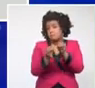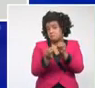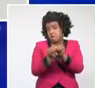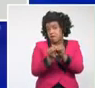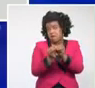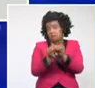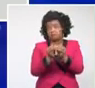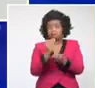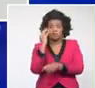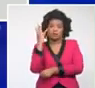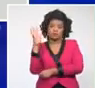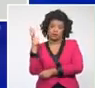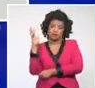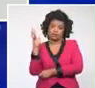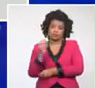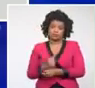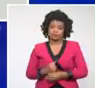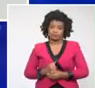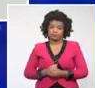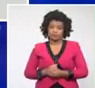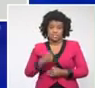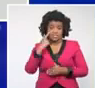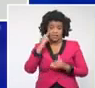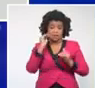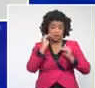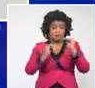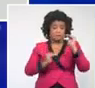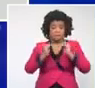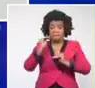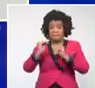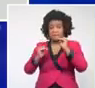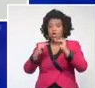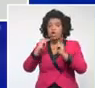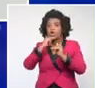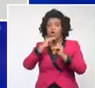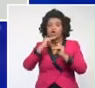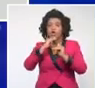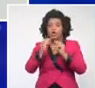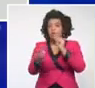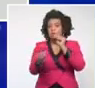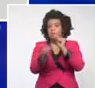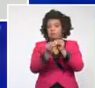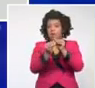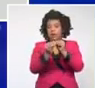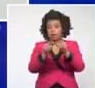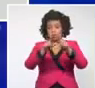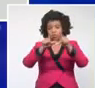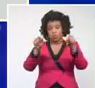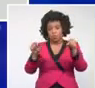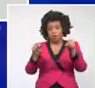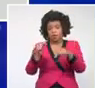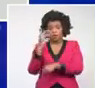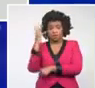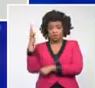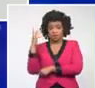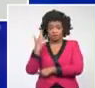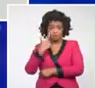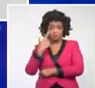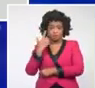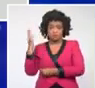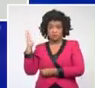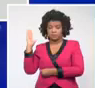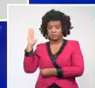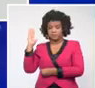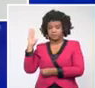viajeros internacionales. Ahí pusieron el gráfico de los casos autóctonos importados. Pueden ver la cifra